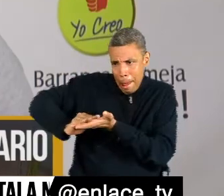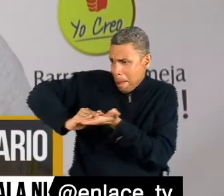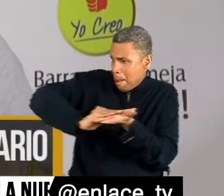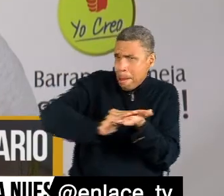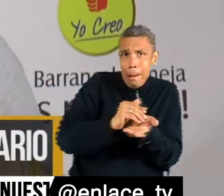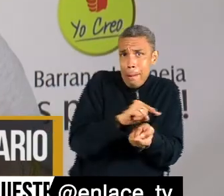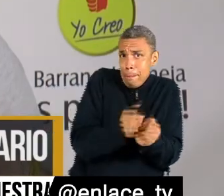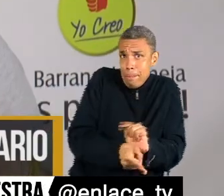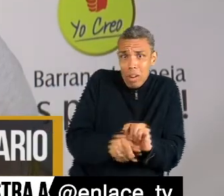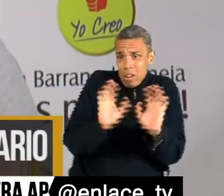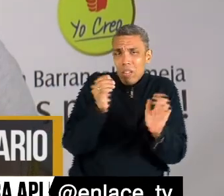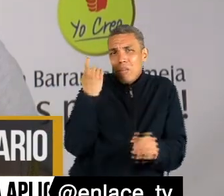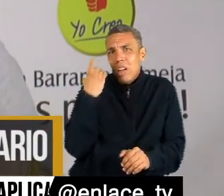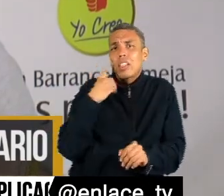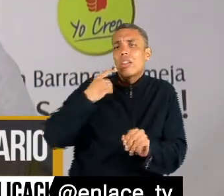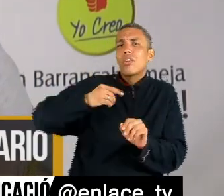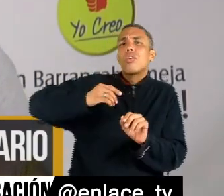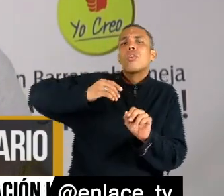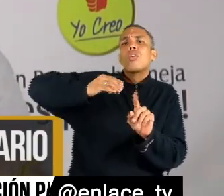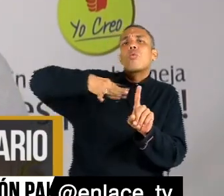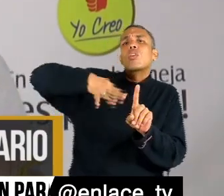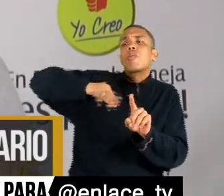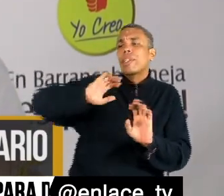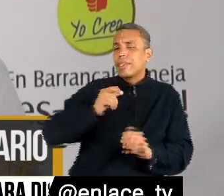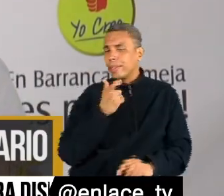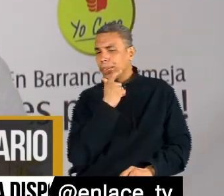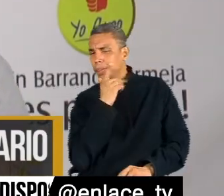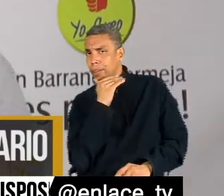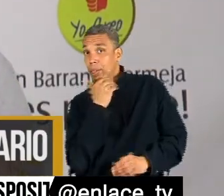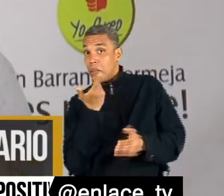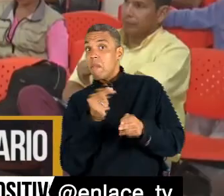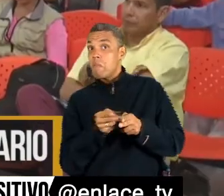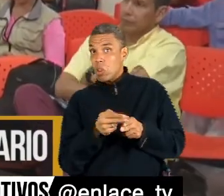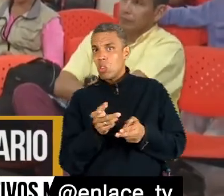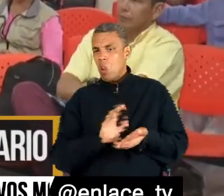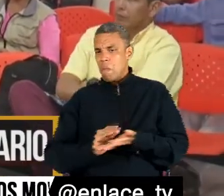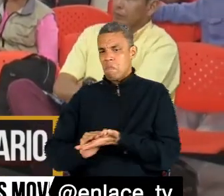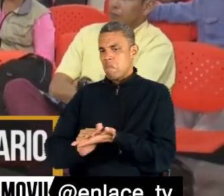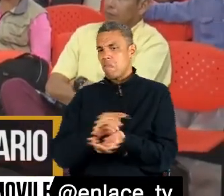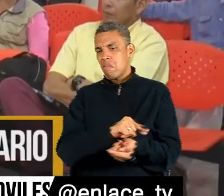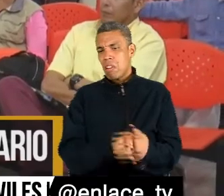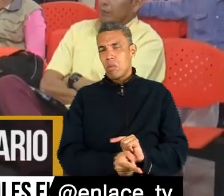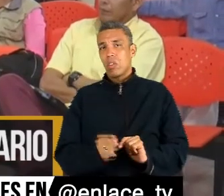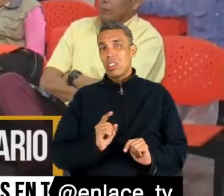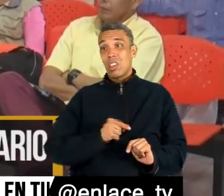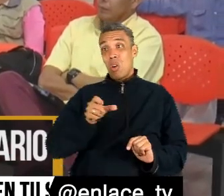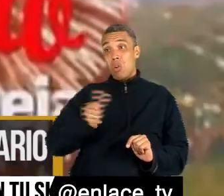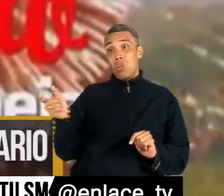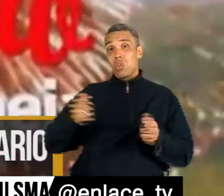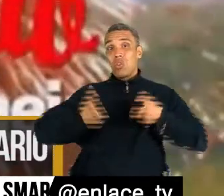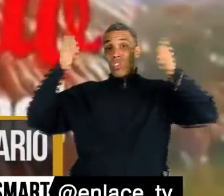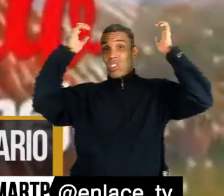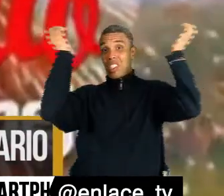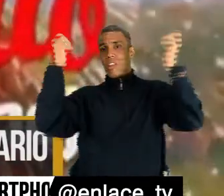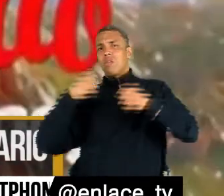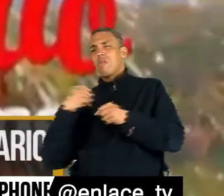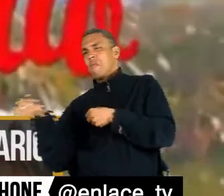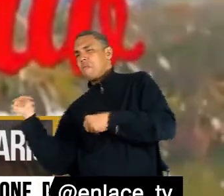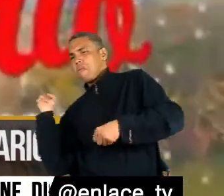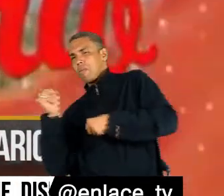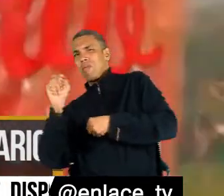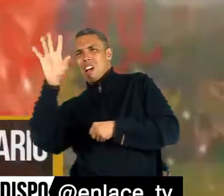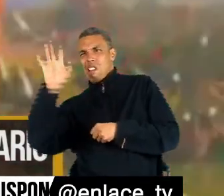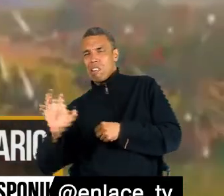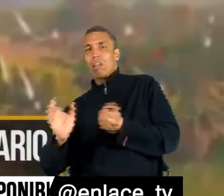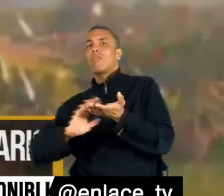abierto todos los escenarios deportivos. Después de 15 años se va a volver a abrir el estadio 26 de abril. La organización de los eventos hace un homenaje al eslogan empleado